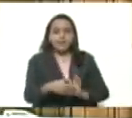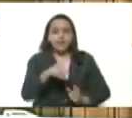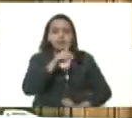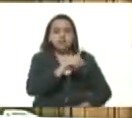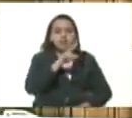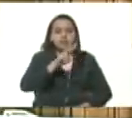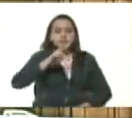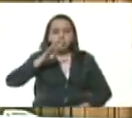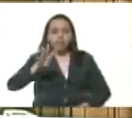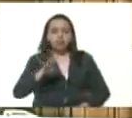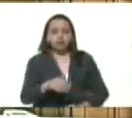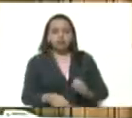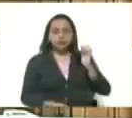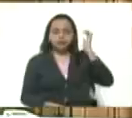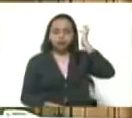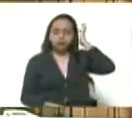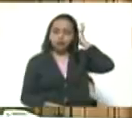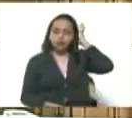1.124.